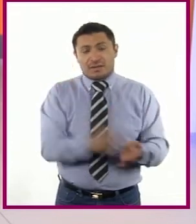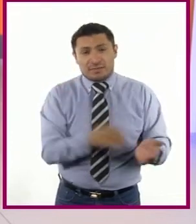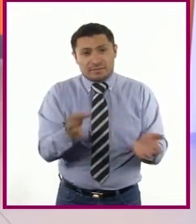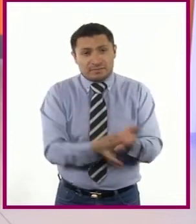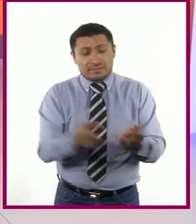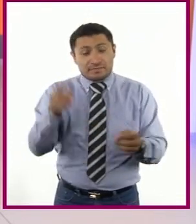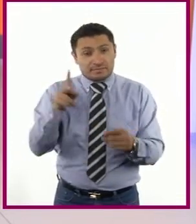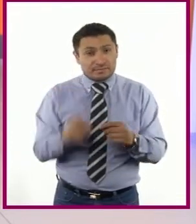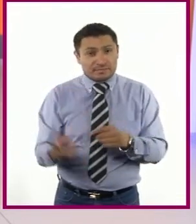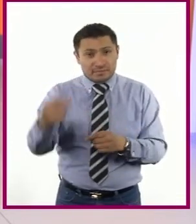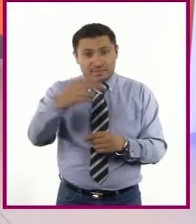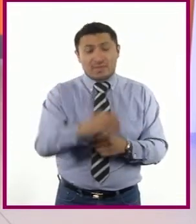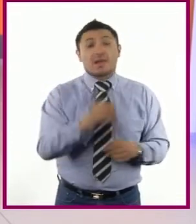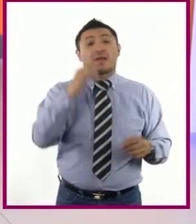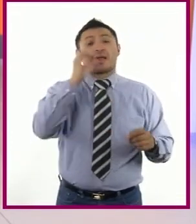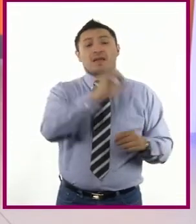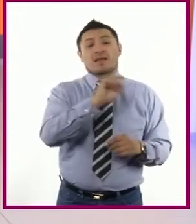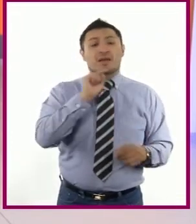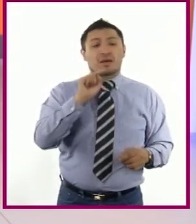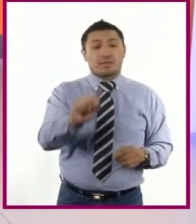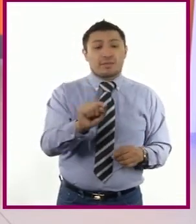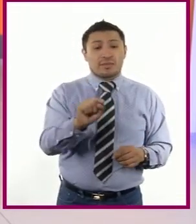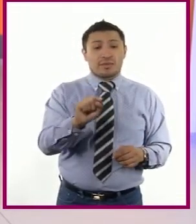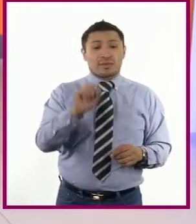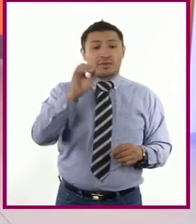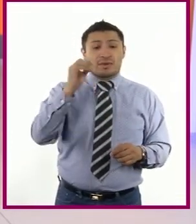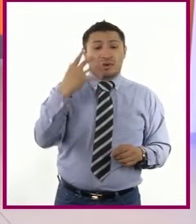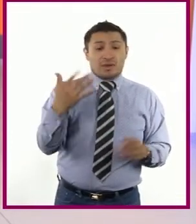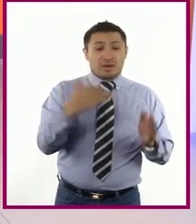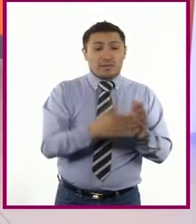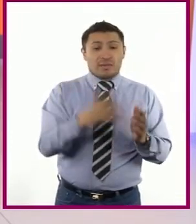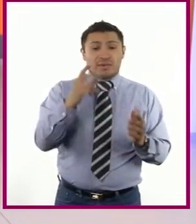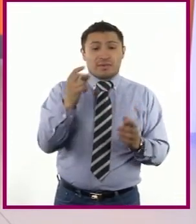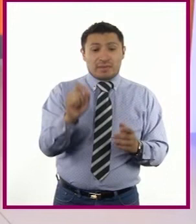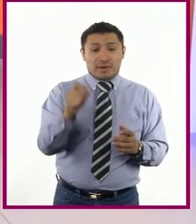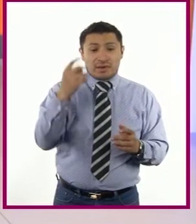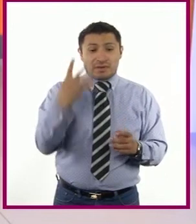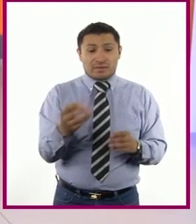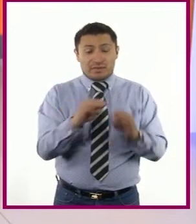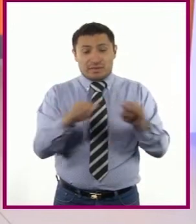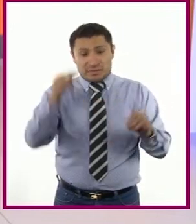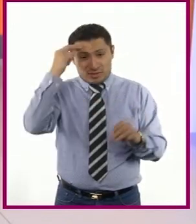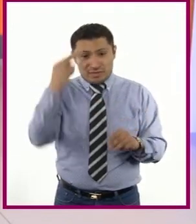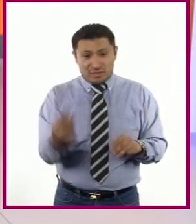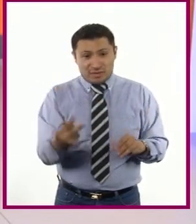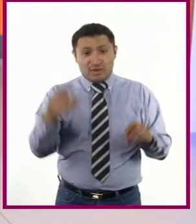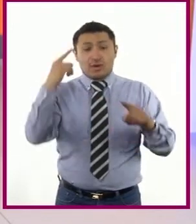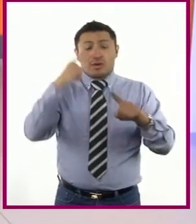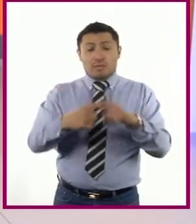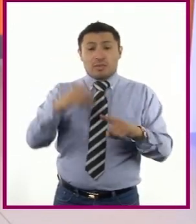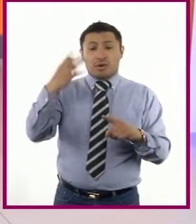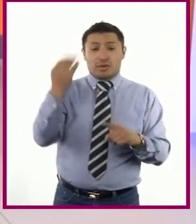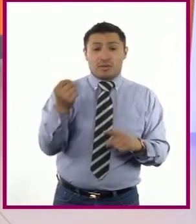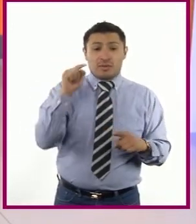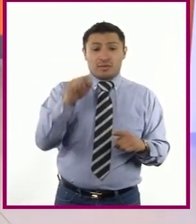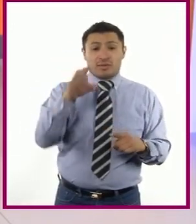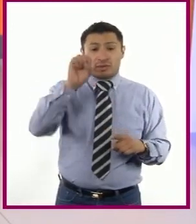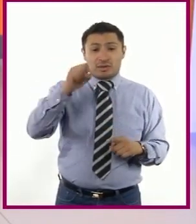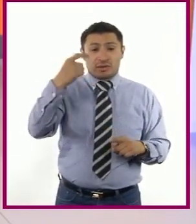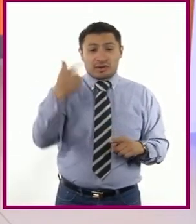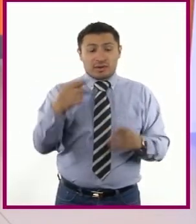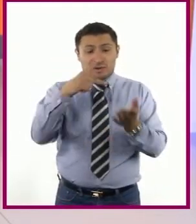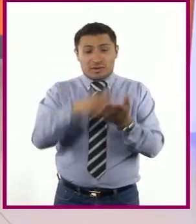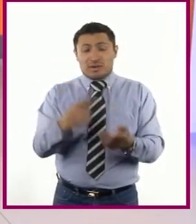multiplicar 0.5024 metros cuadrados por 9.67 kilogramos por metro cuadrado.